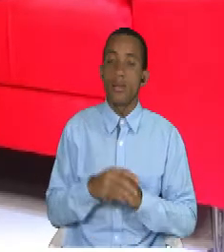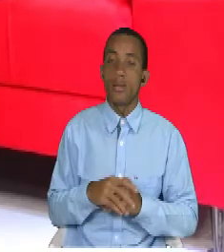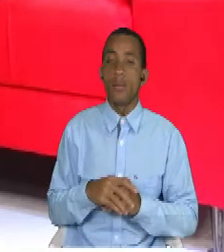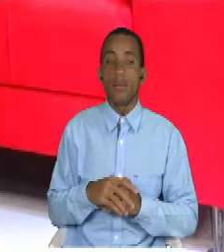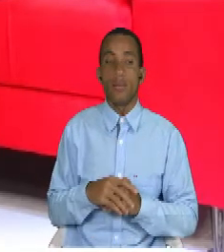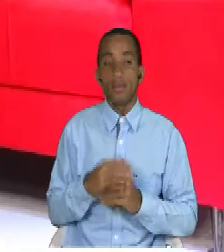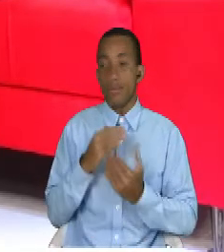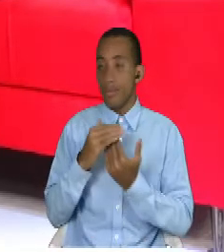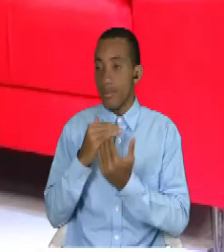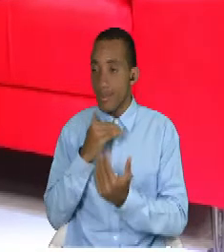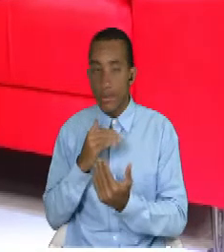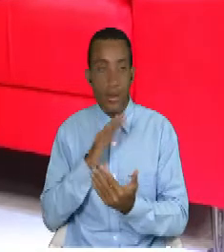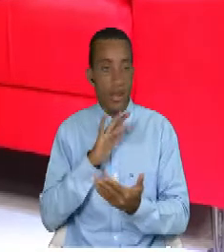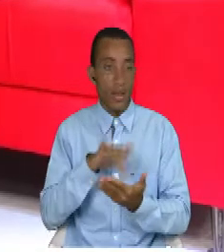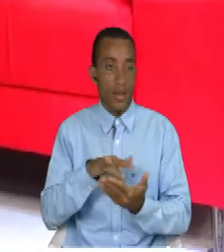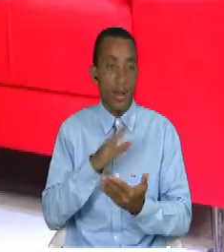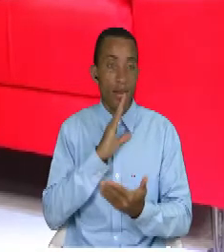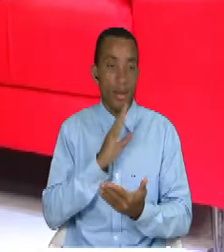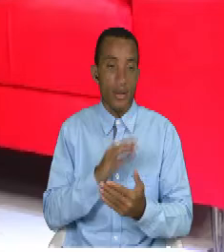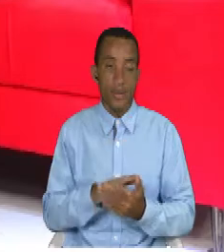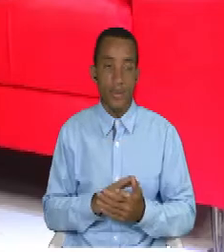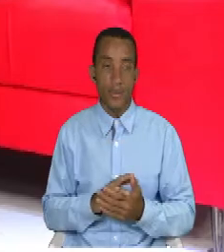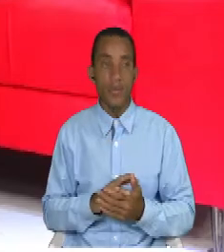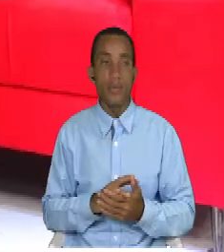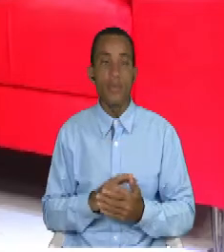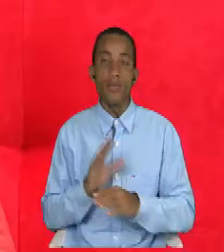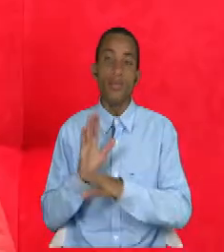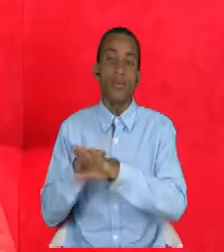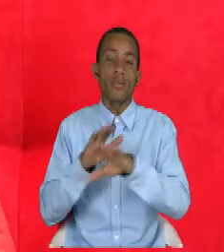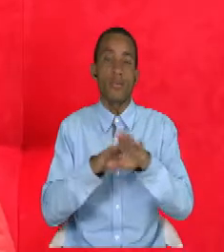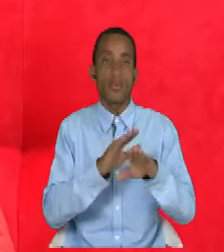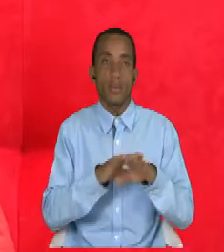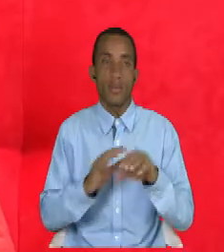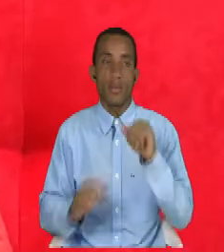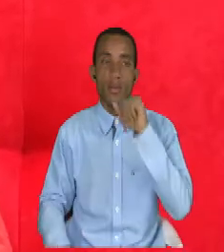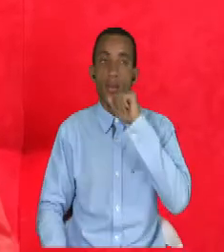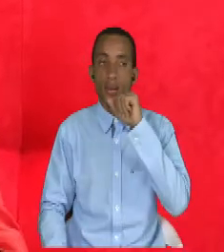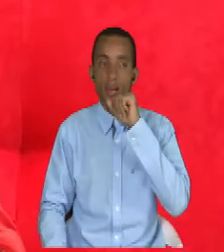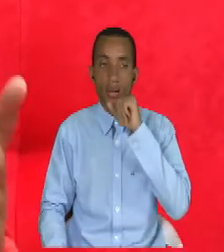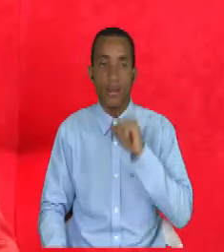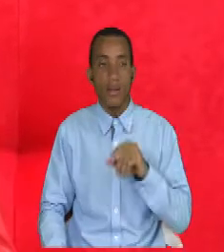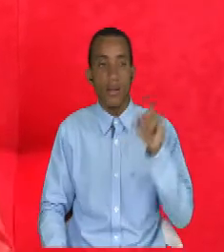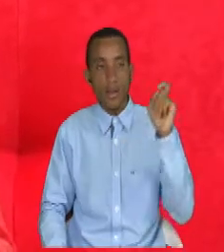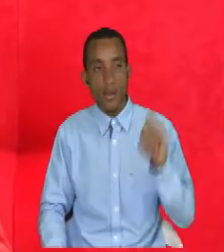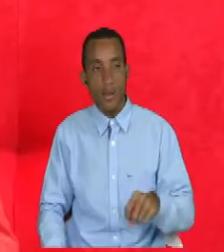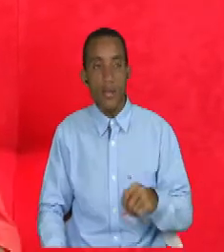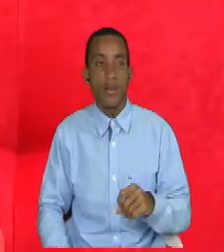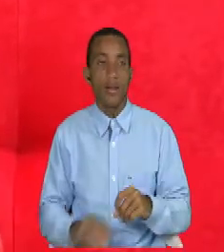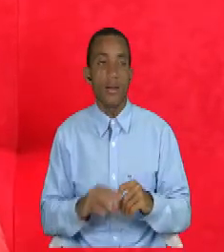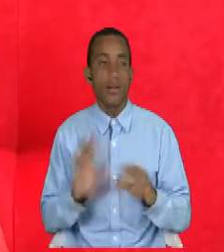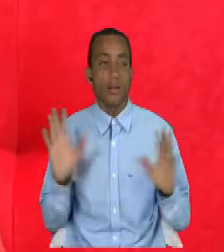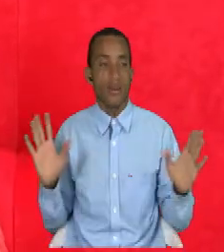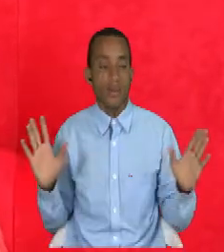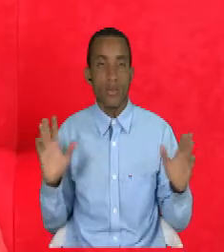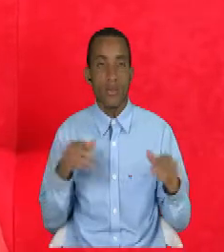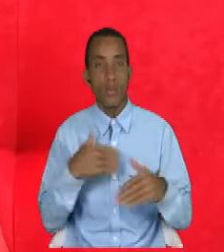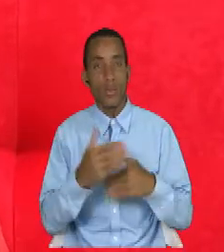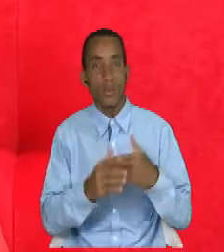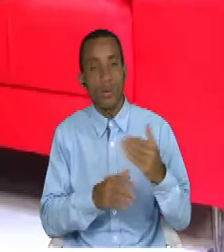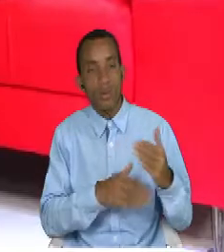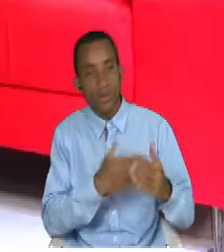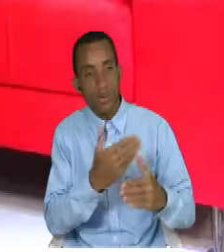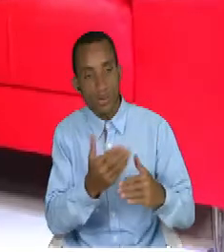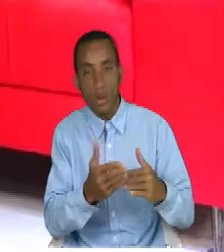y muchas gracias por contarle a los barranqueños realmente que debemos montarnos en el tren de la transformación digital